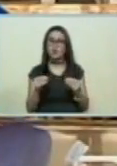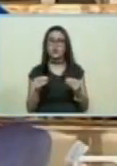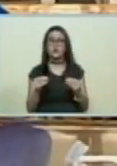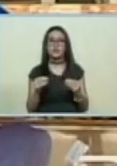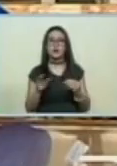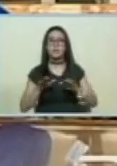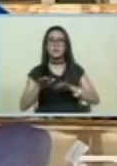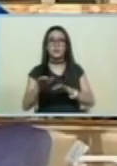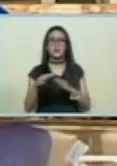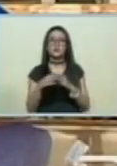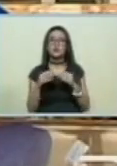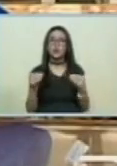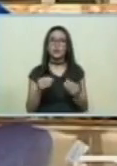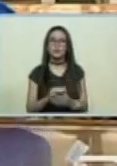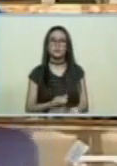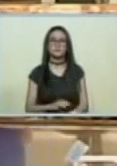todos